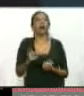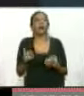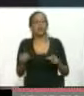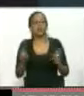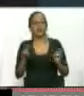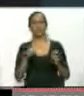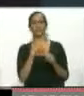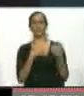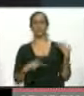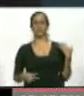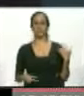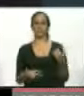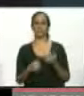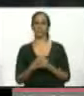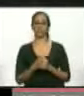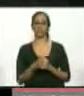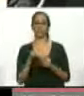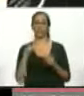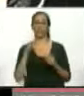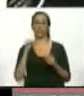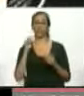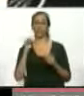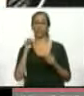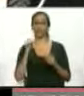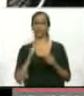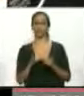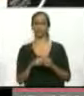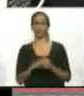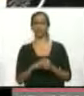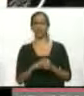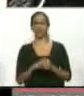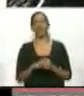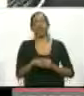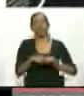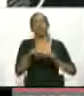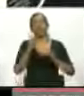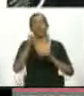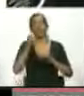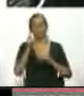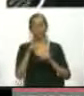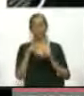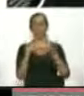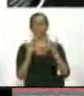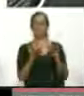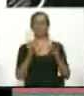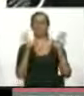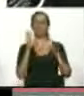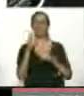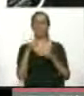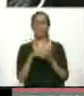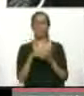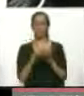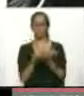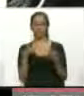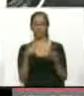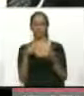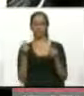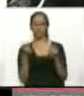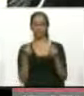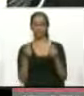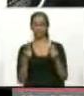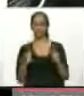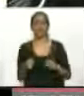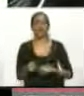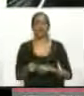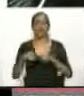vicepresidente germán vargas lleras julio entregó 15 mil millones de pesos a quien se lo entregó para la campaña